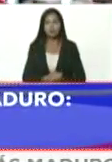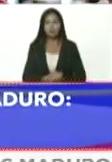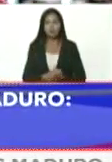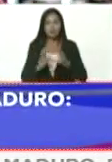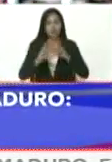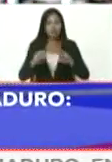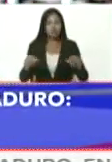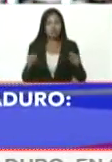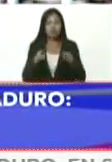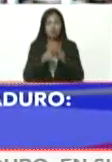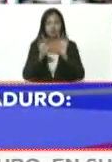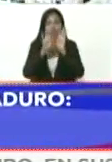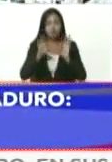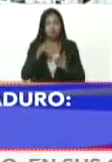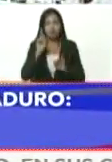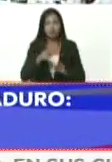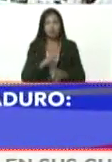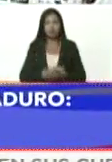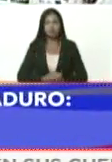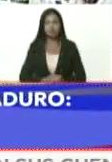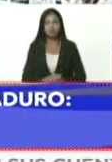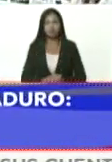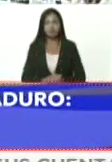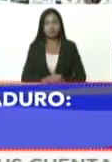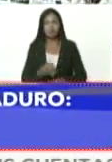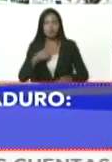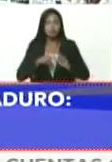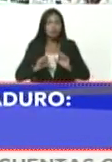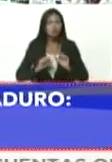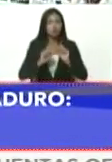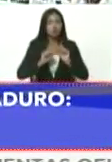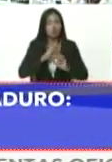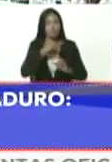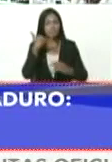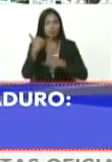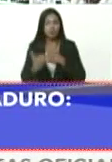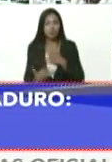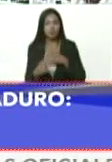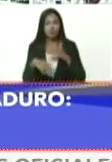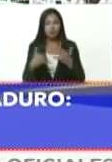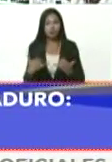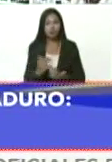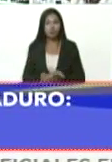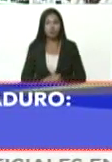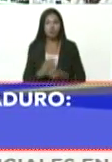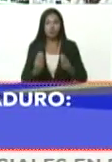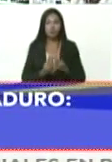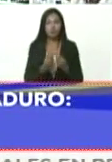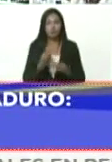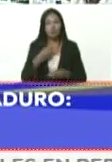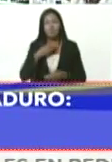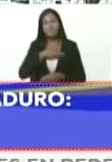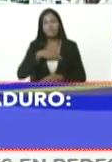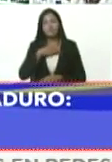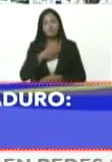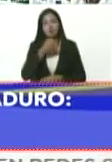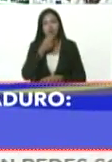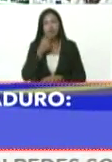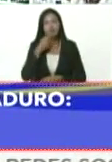territoriales, Aristóbulo, para avanzar hacia el proyecto, junto a la gran misión Venezuela